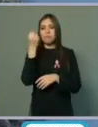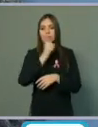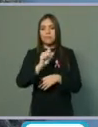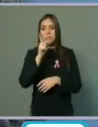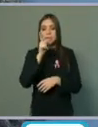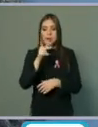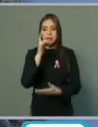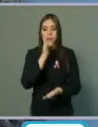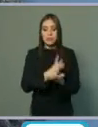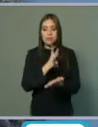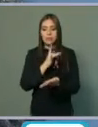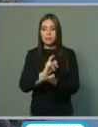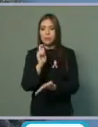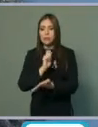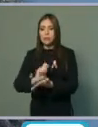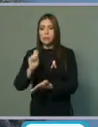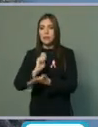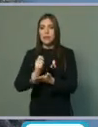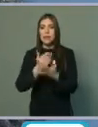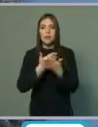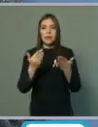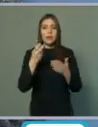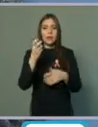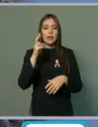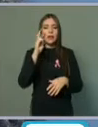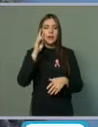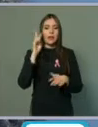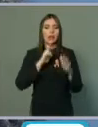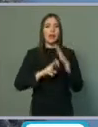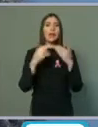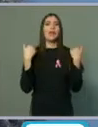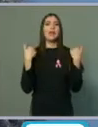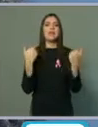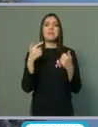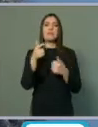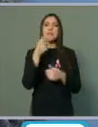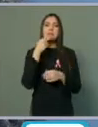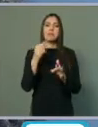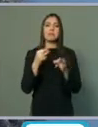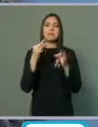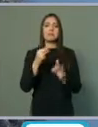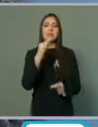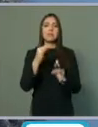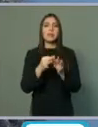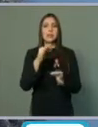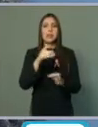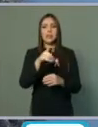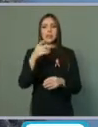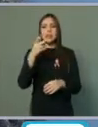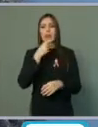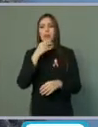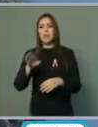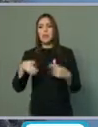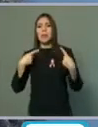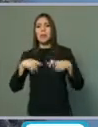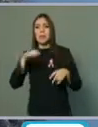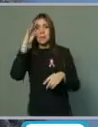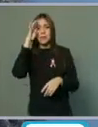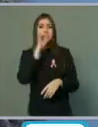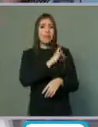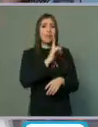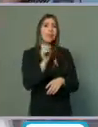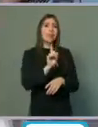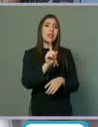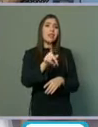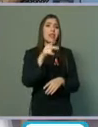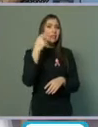todo eso, pues obviamente nos da la visión de un hombre muy completo y que debemos acercarnos a él, ¿no? Quitarnos un poco este miedo de